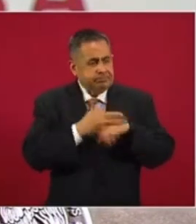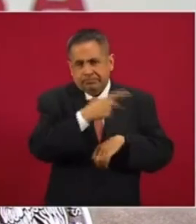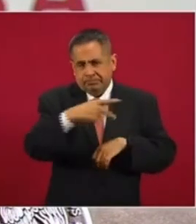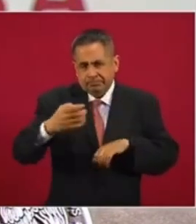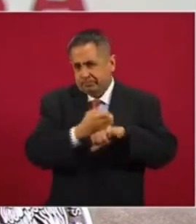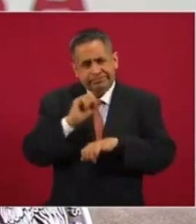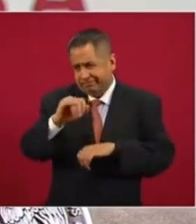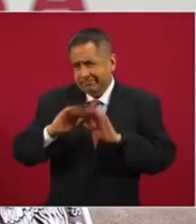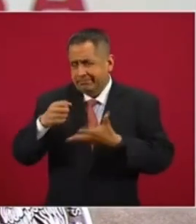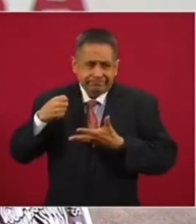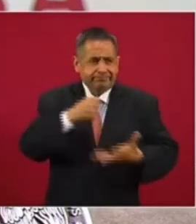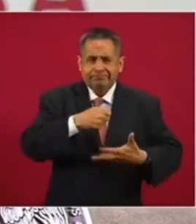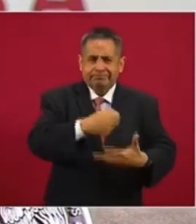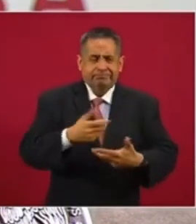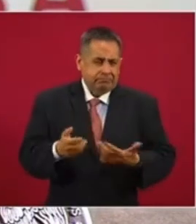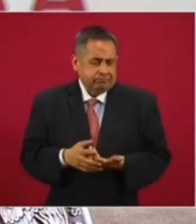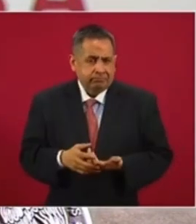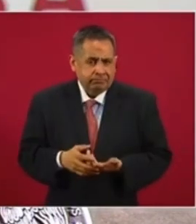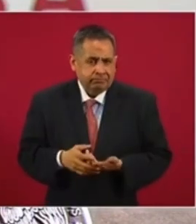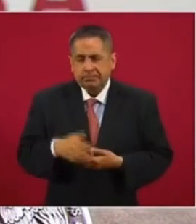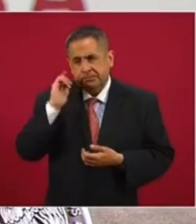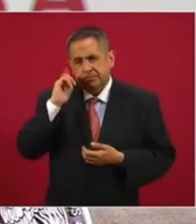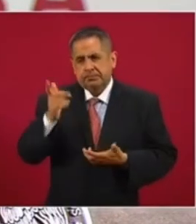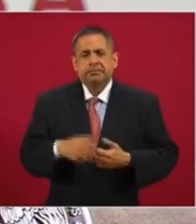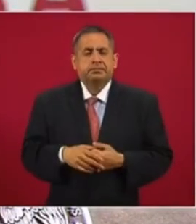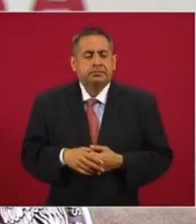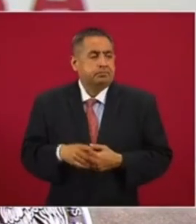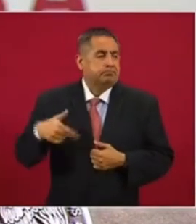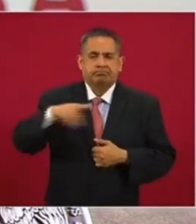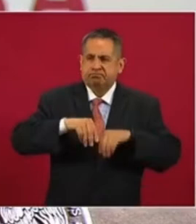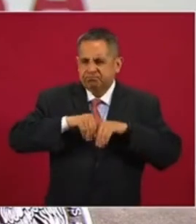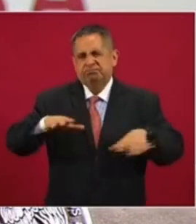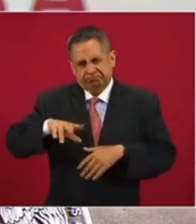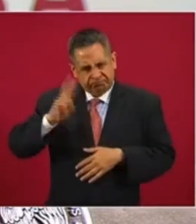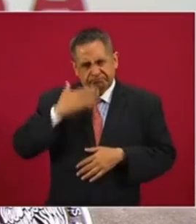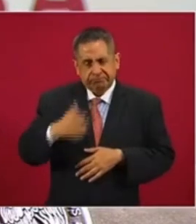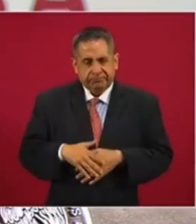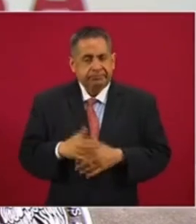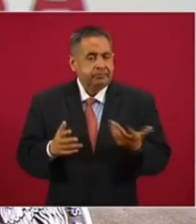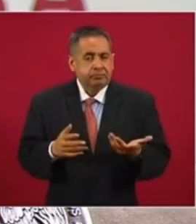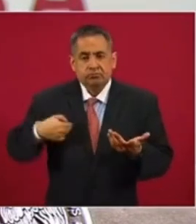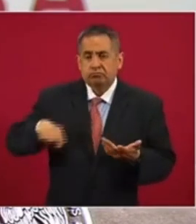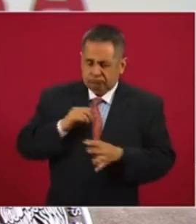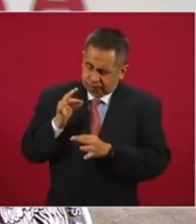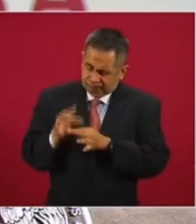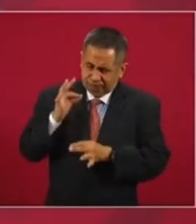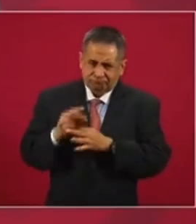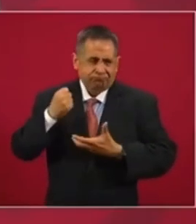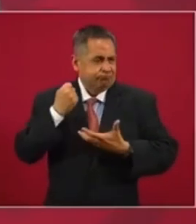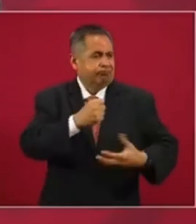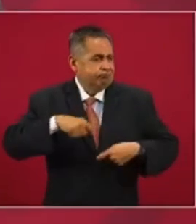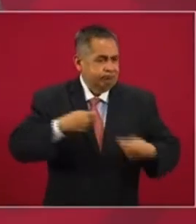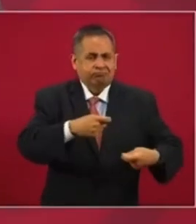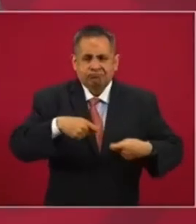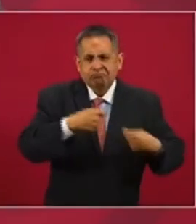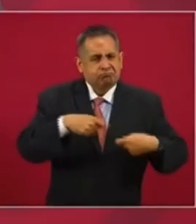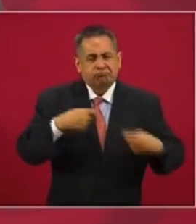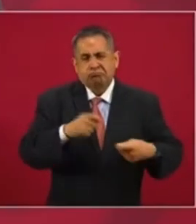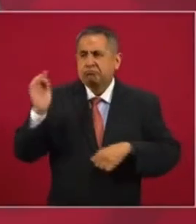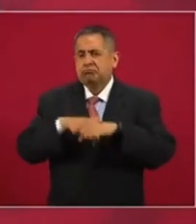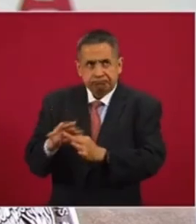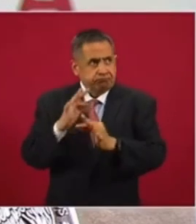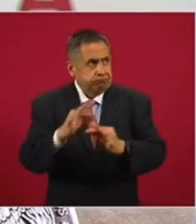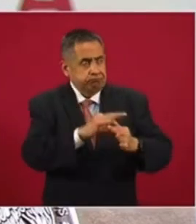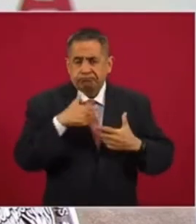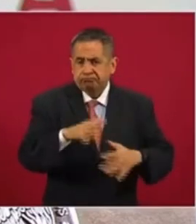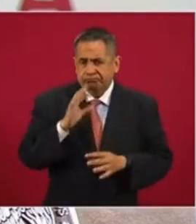estados. Ojalá se sepa bien que no hemos dejado de entregar las participaciones federales a los